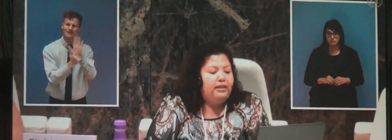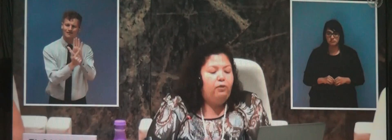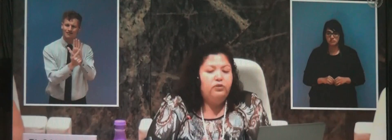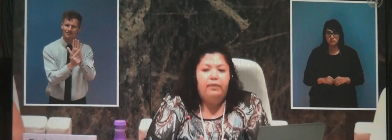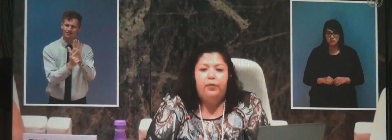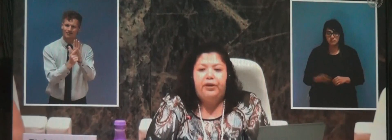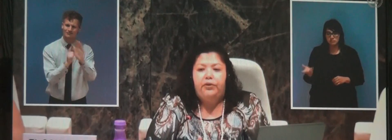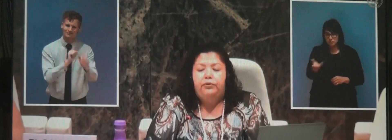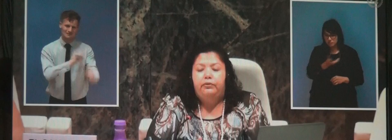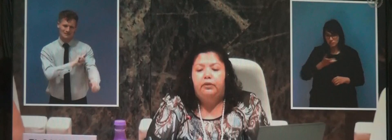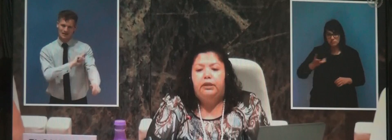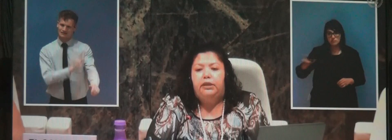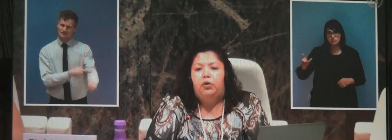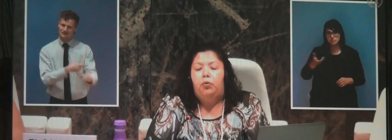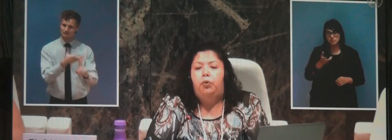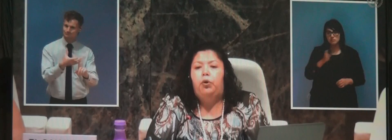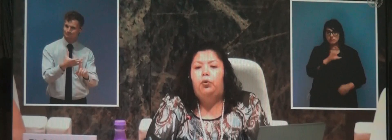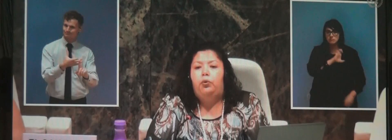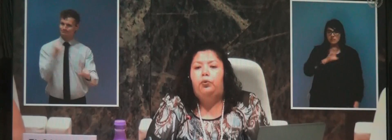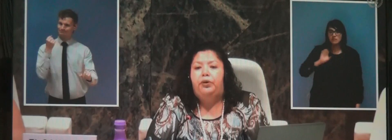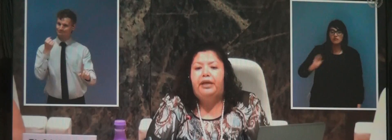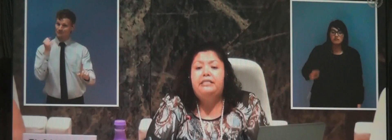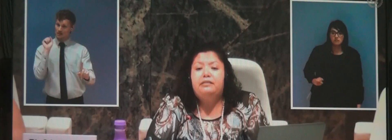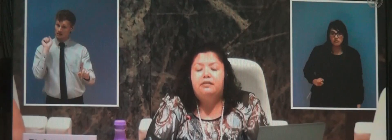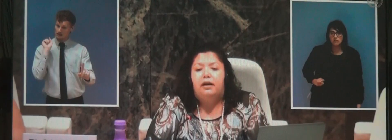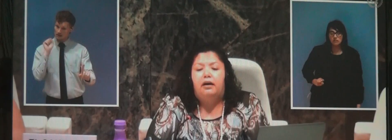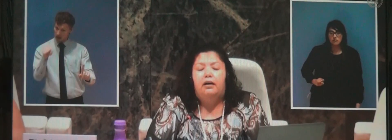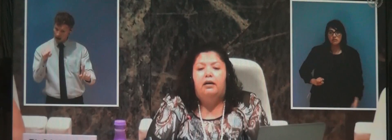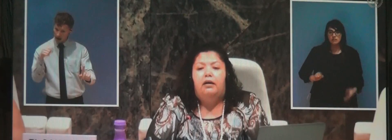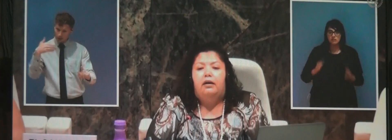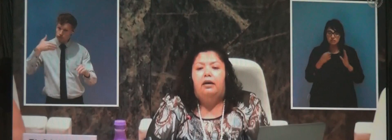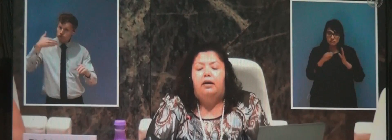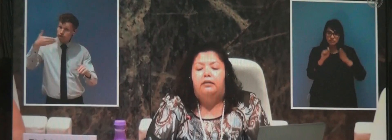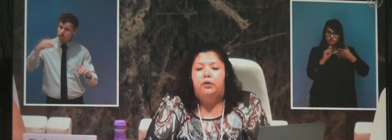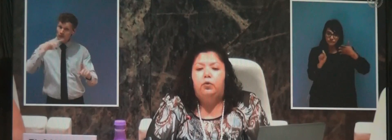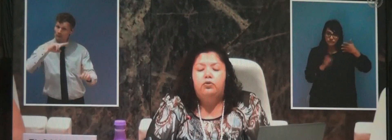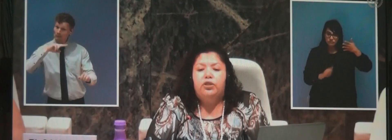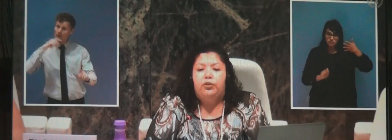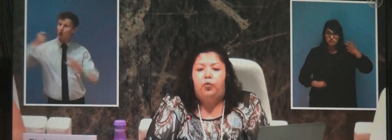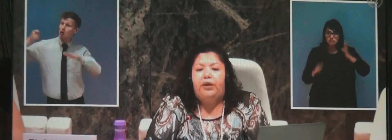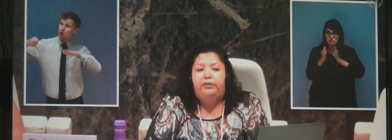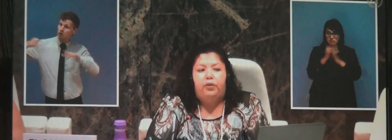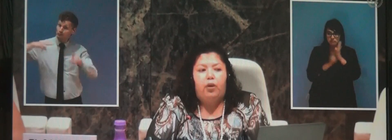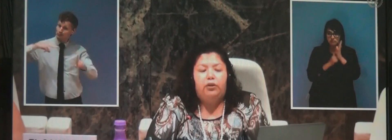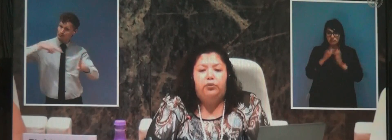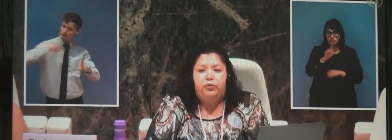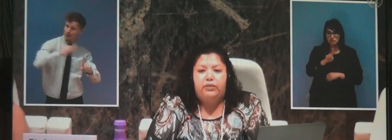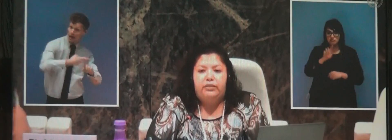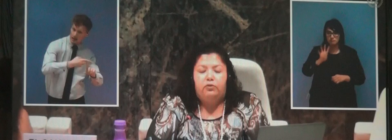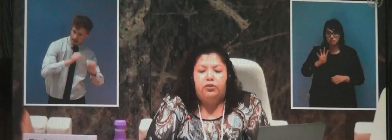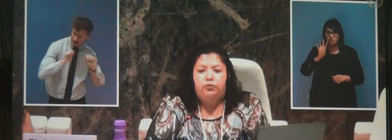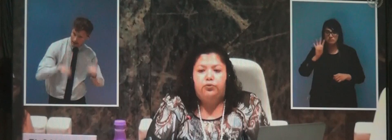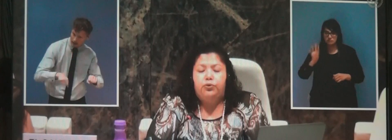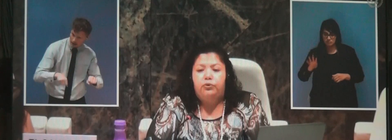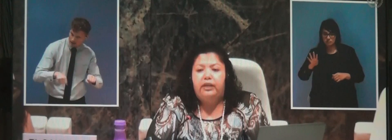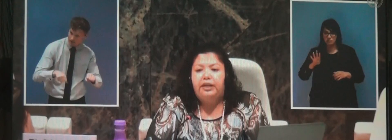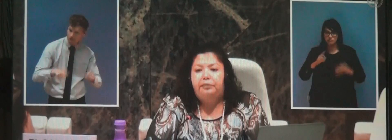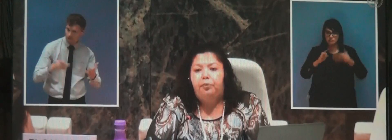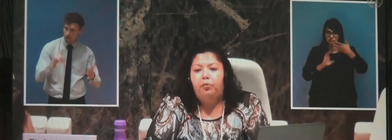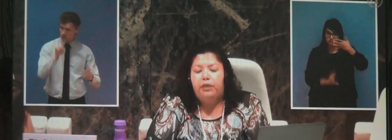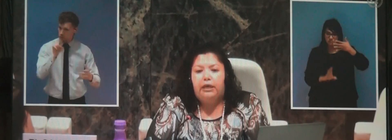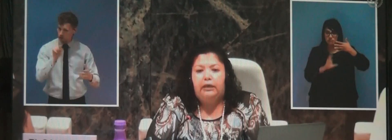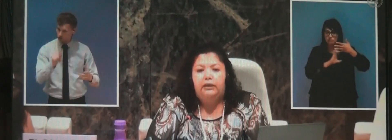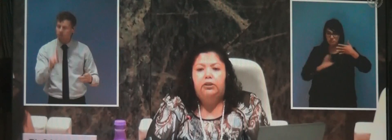Como Estado salvadoreño, como lo registra el artículo 144 de nuestra Constitución de